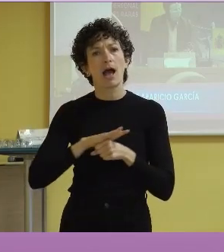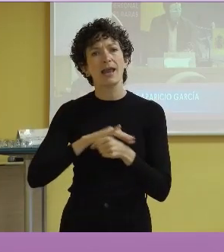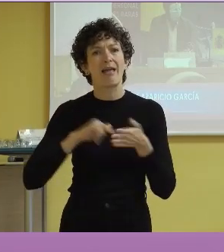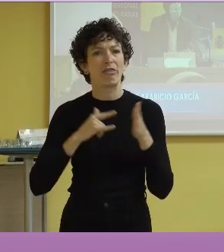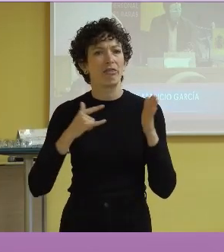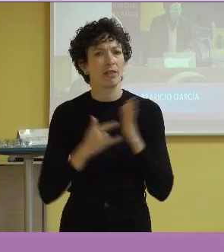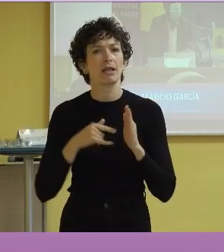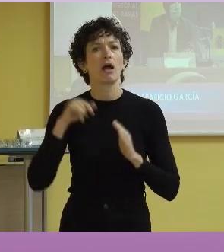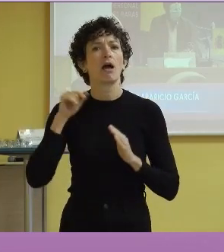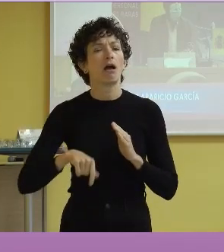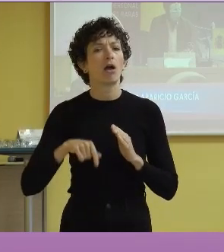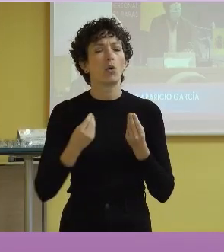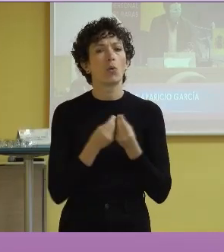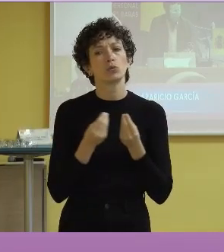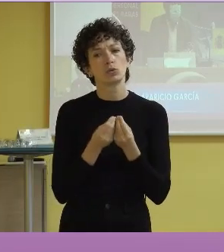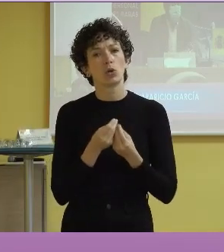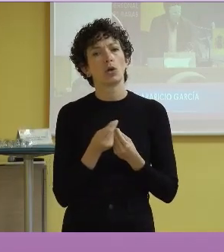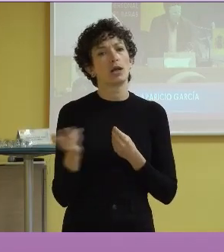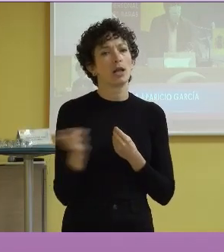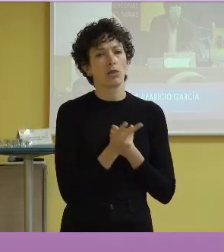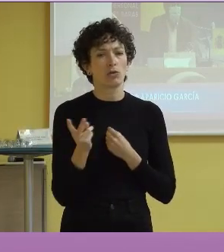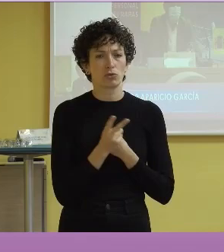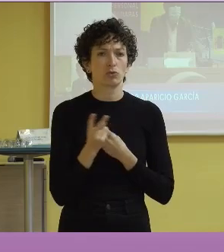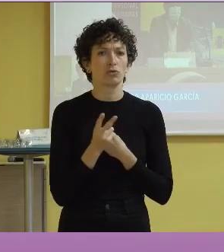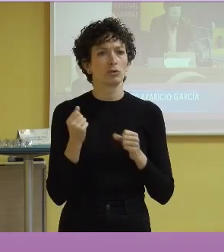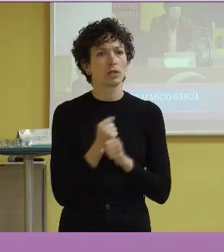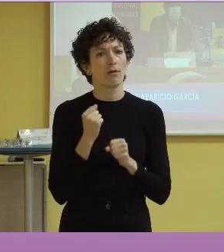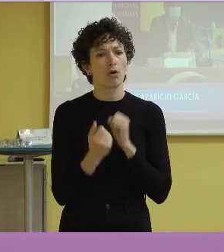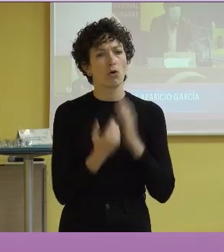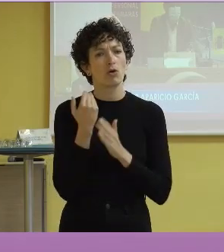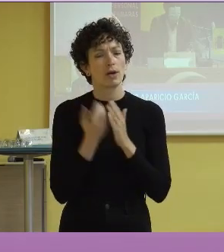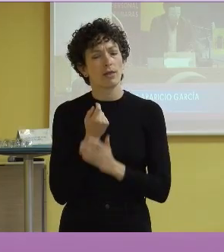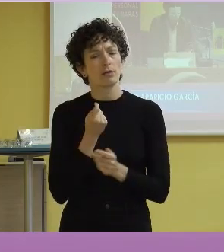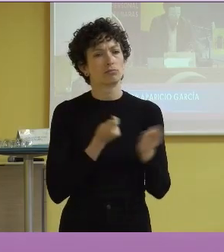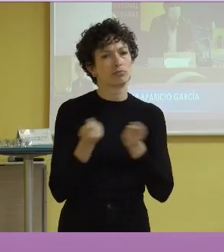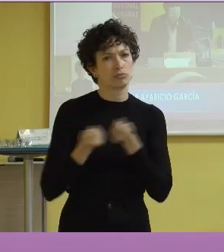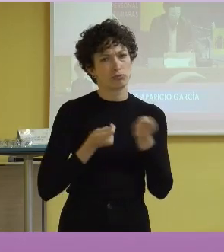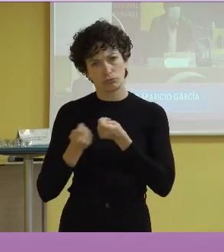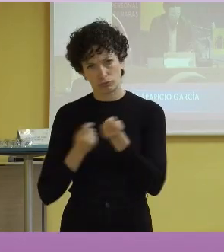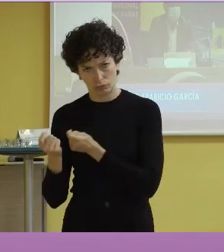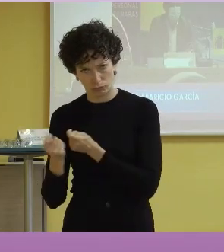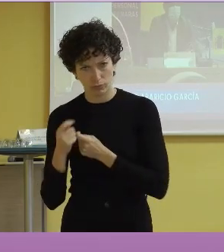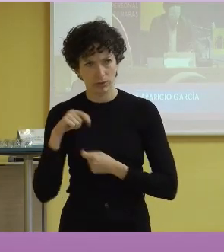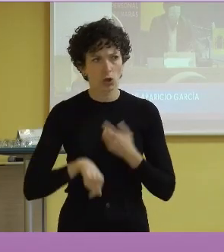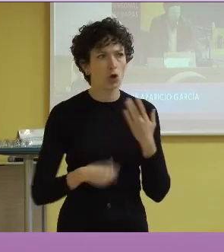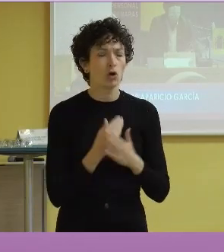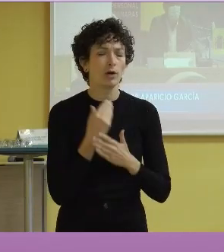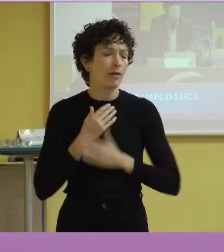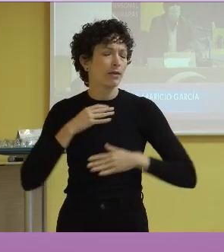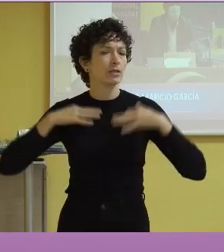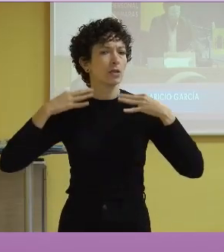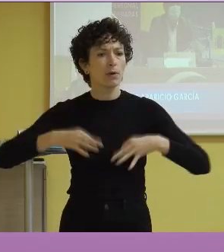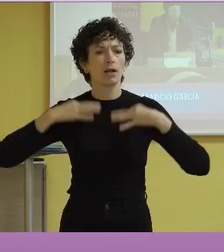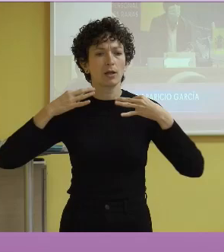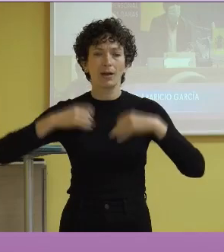que ha coordinado con Sonia y con Almudena el trabajo de esta jornada. Una jornada que, bueno, pues como siempre, intentamos